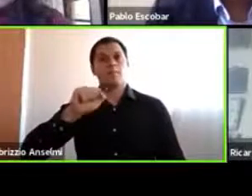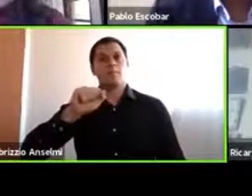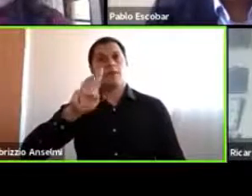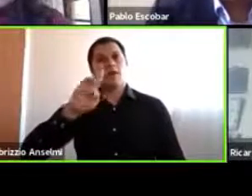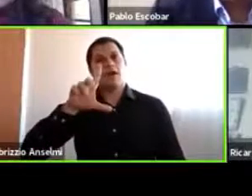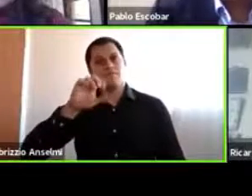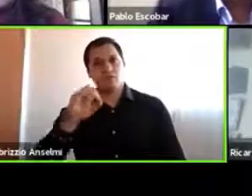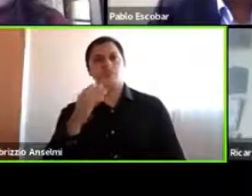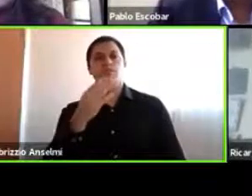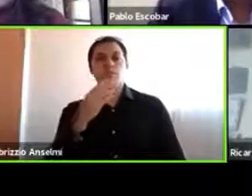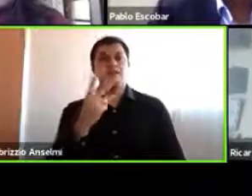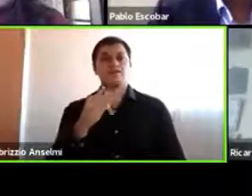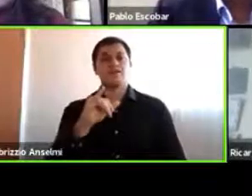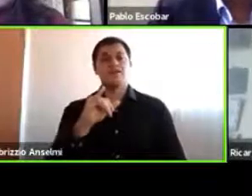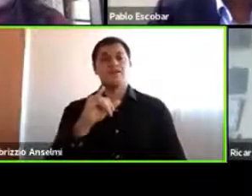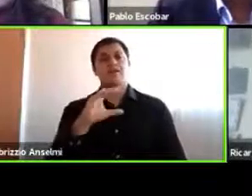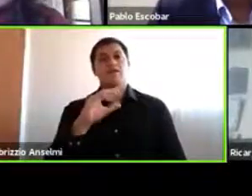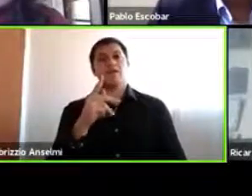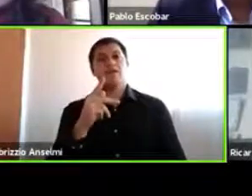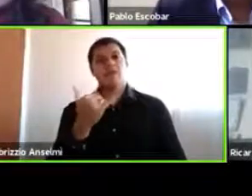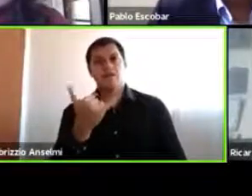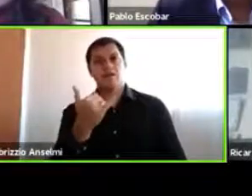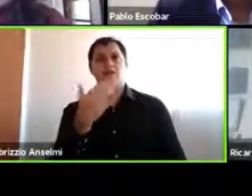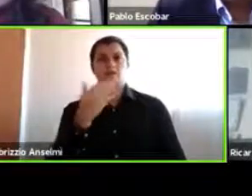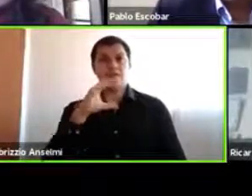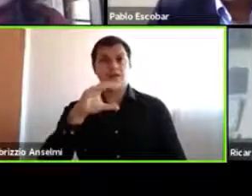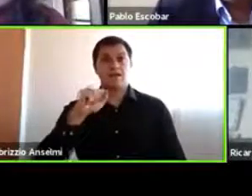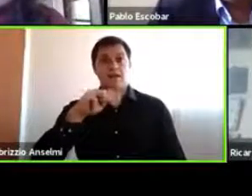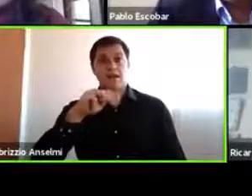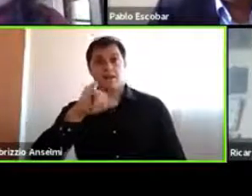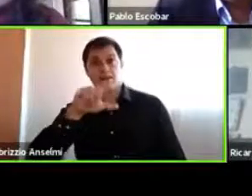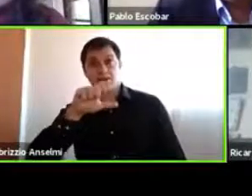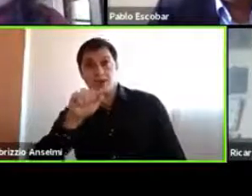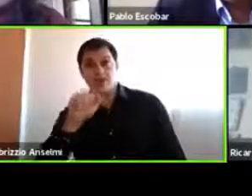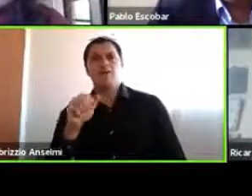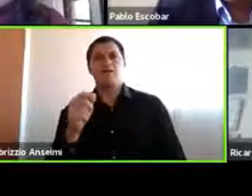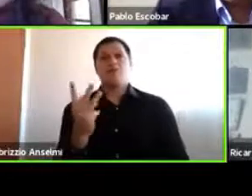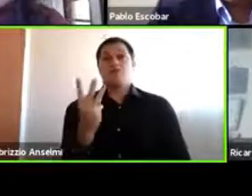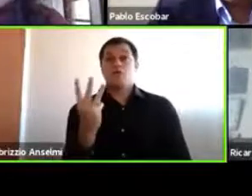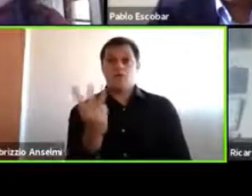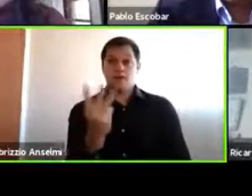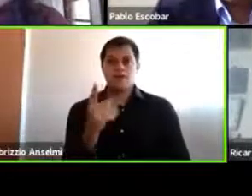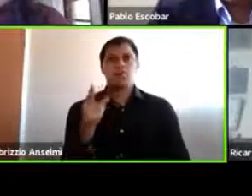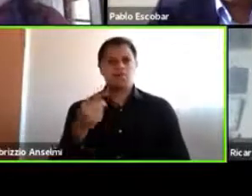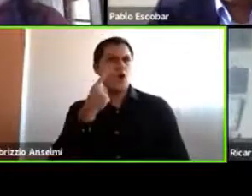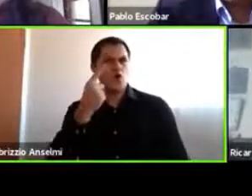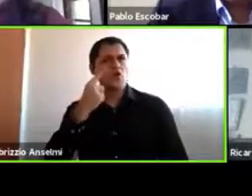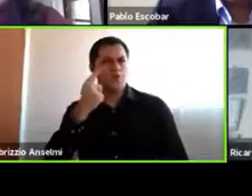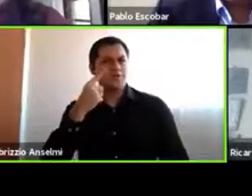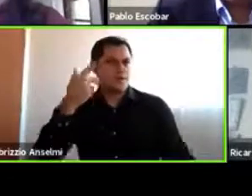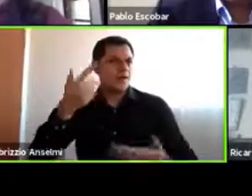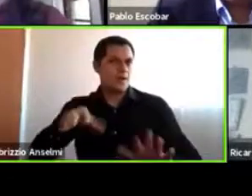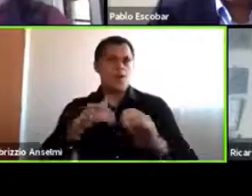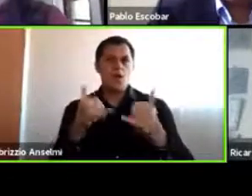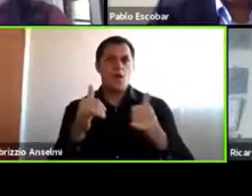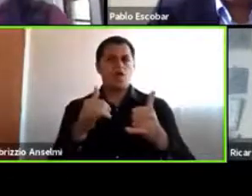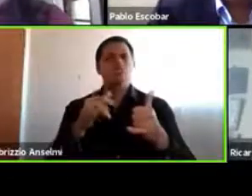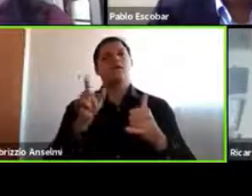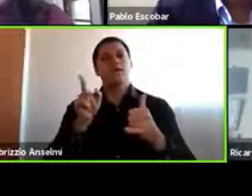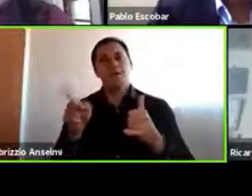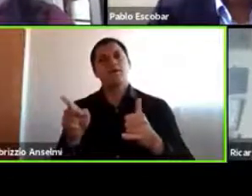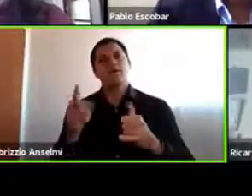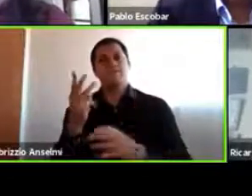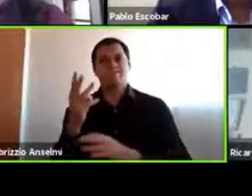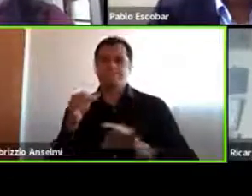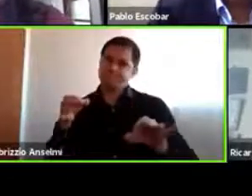que saben este juego, lo conocen en profundidad, les van a mostrar esto. Quisiera decir unas muy breves palabras respecto de